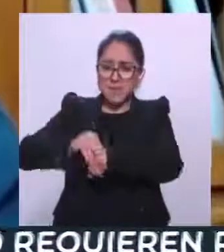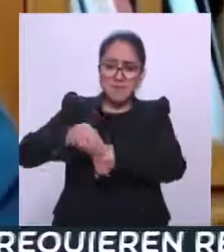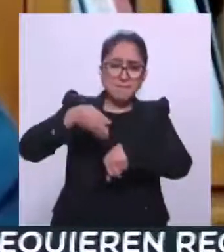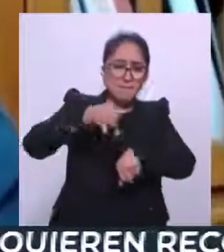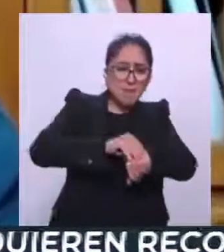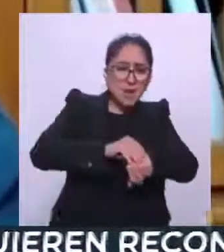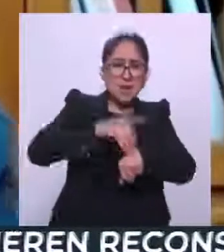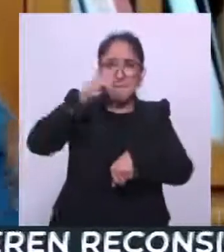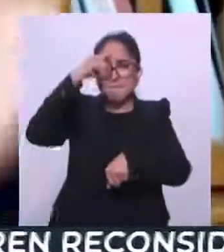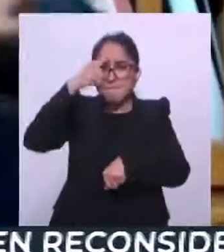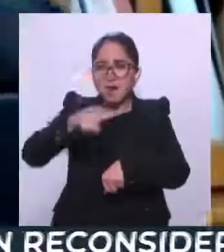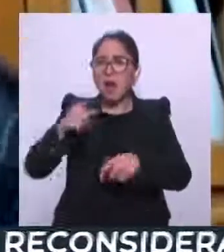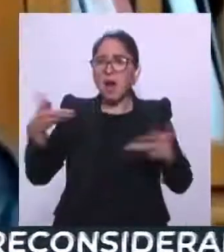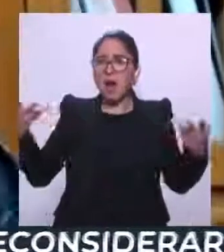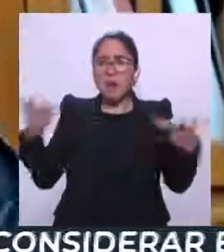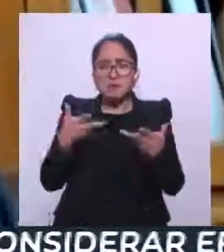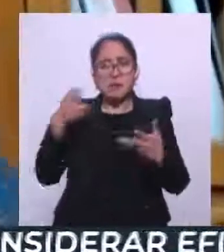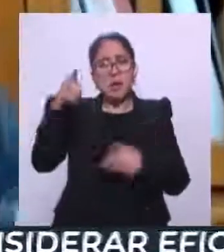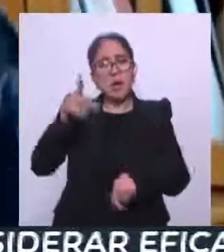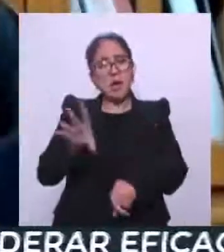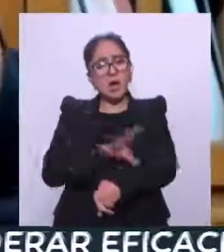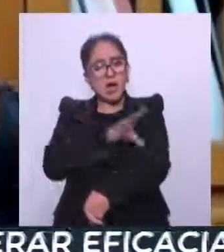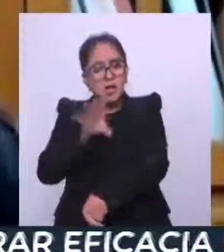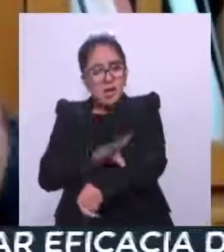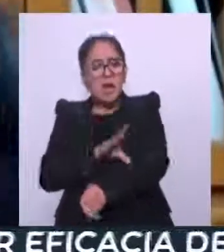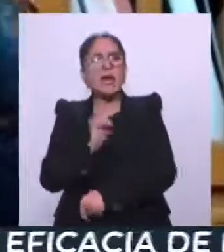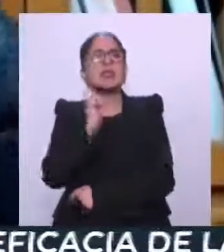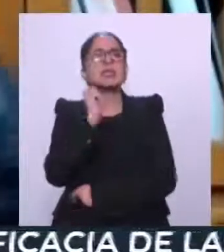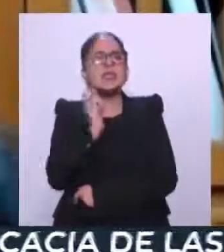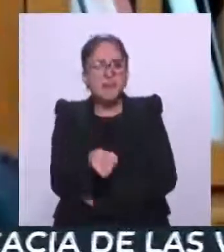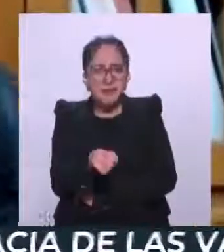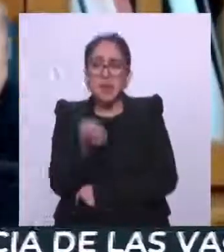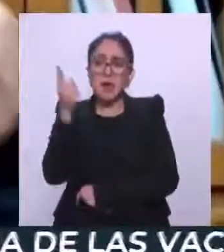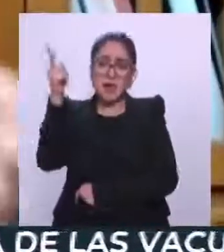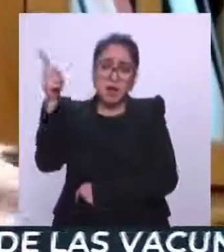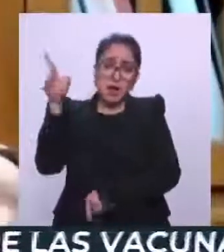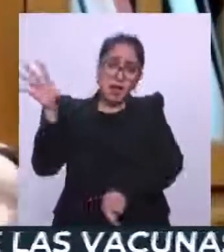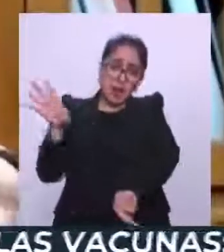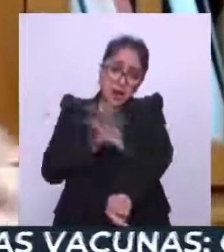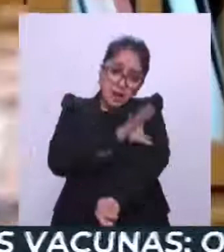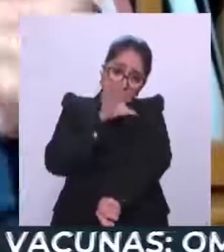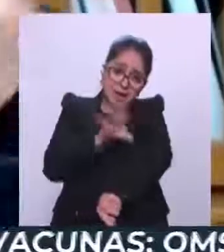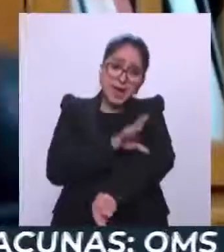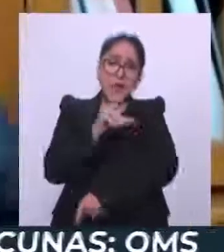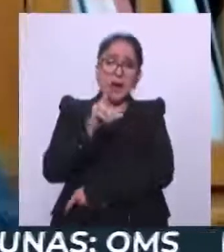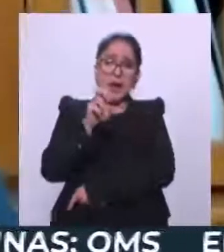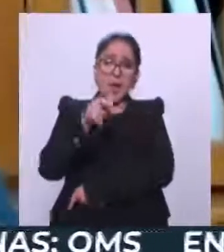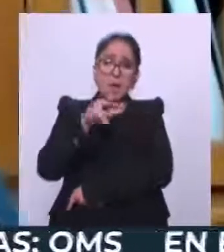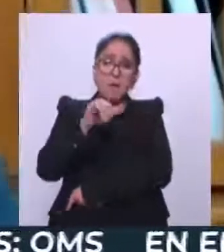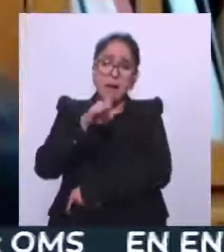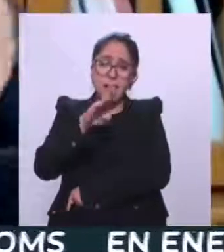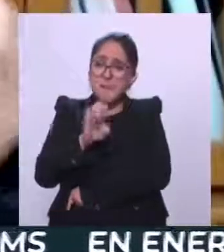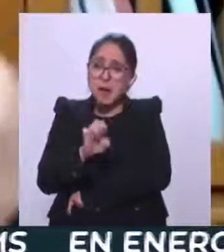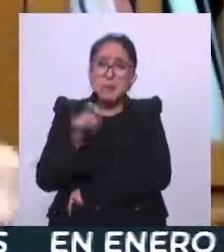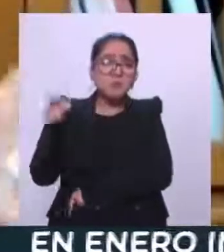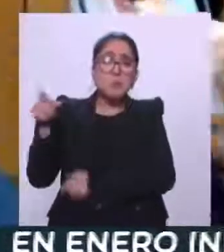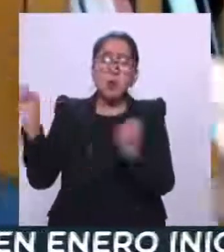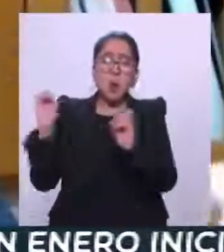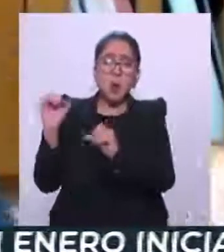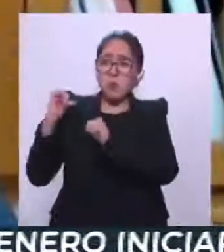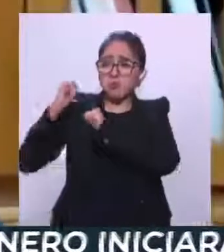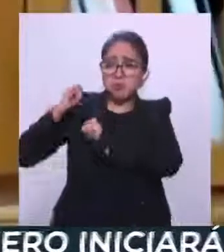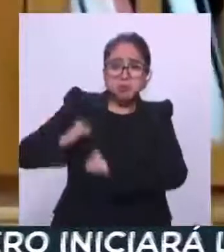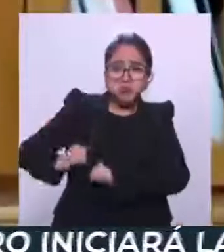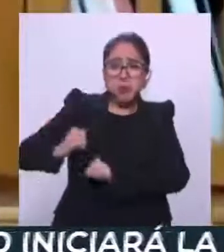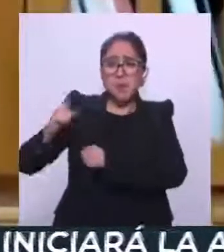generación renovable, pero en el cual los generadores de energía renovable no se hacen cargo de los